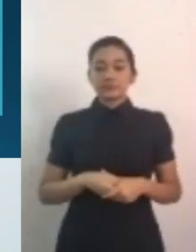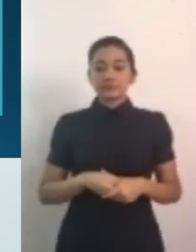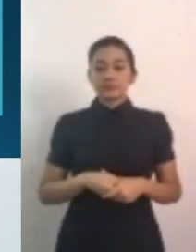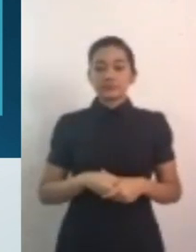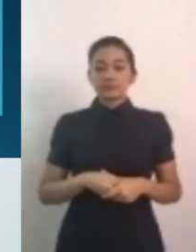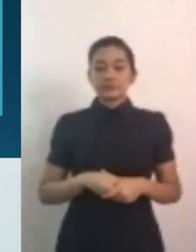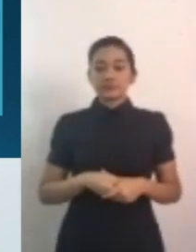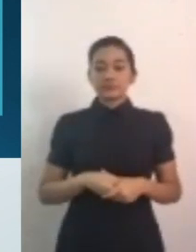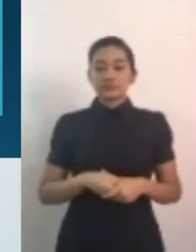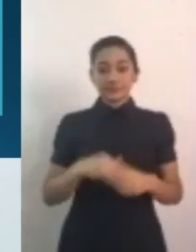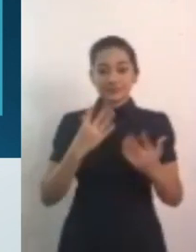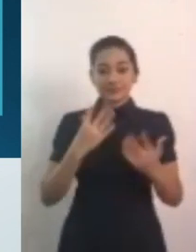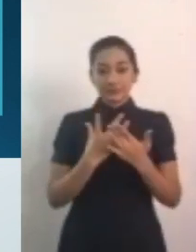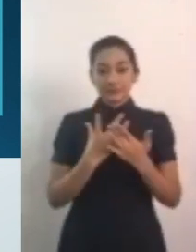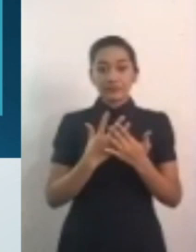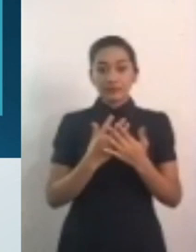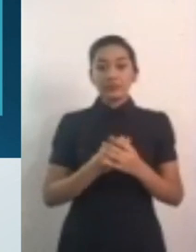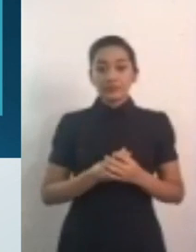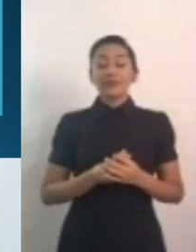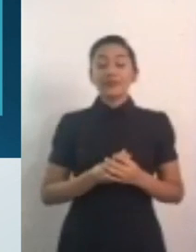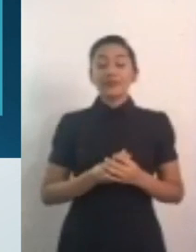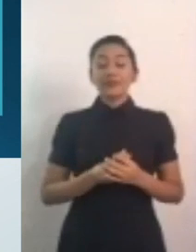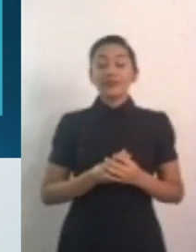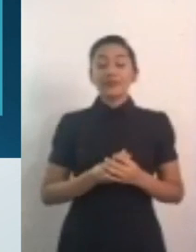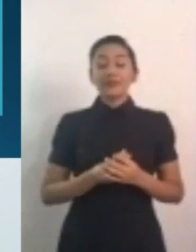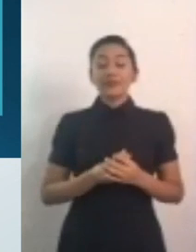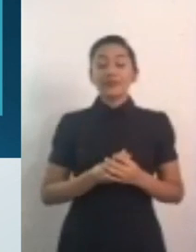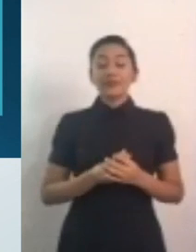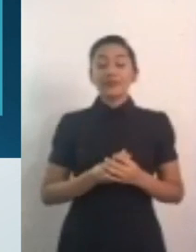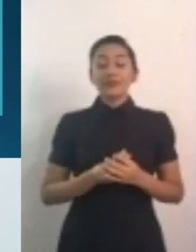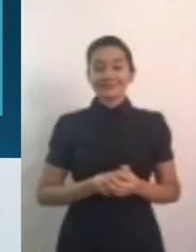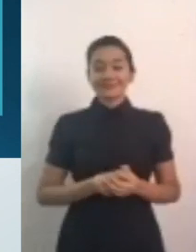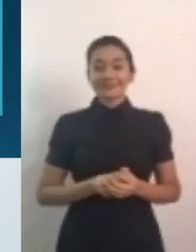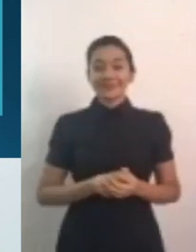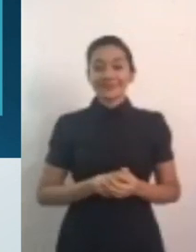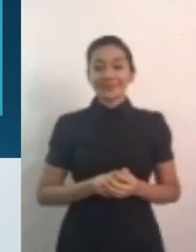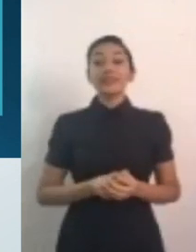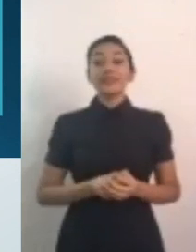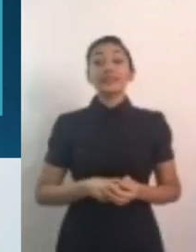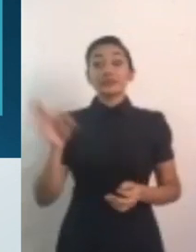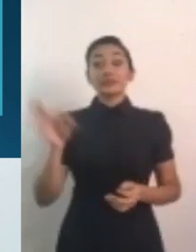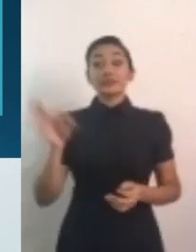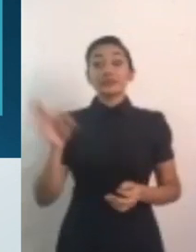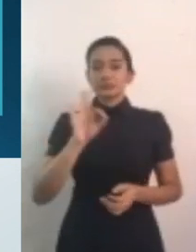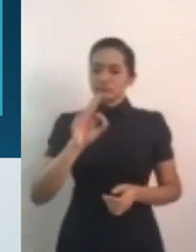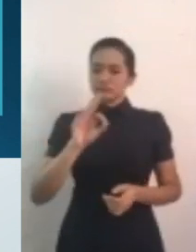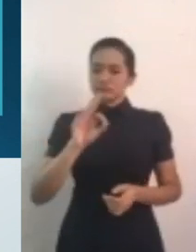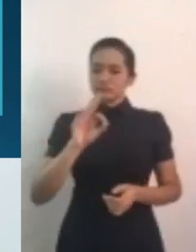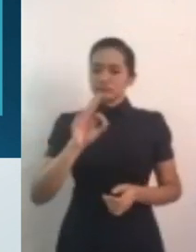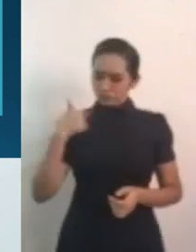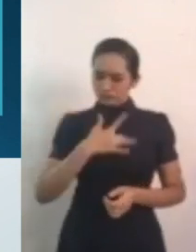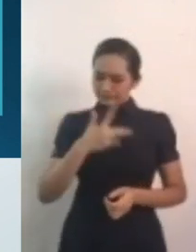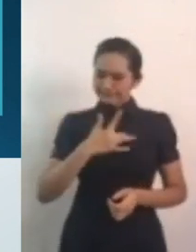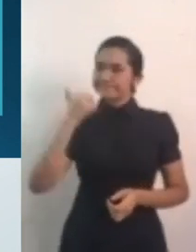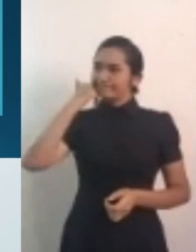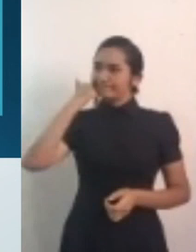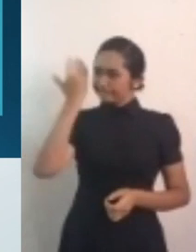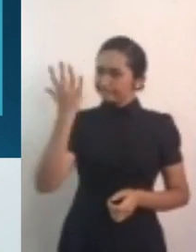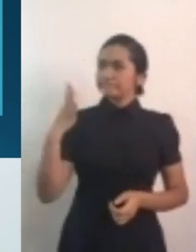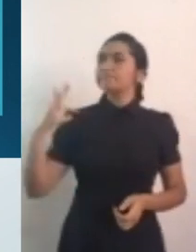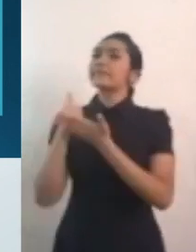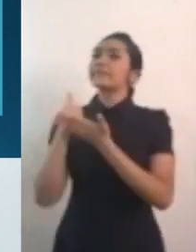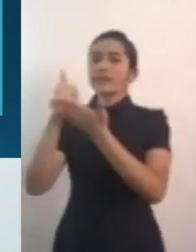de comunicación. Y la disposición a brindar apoyo tendríamos en este tercer cuadro. Y vamos al último